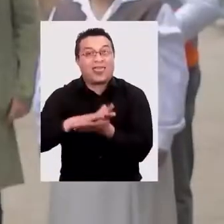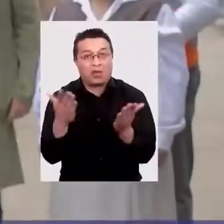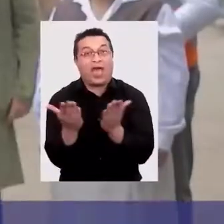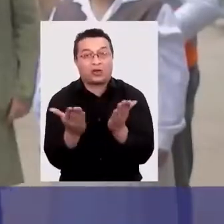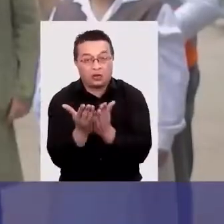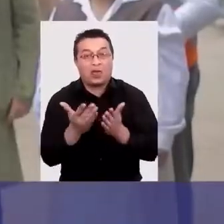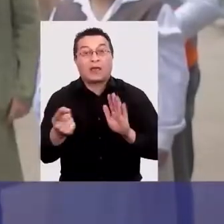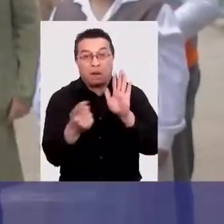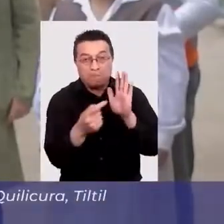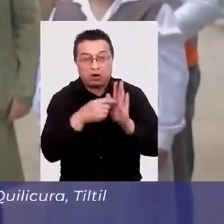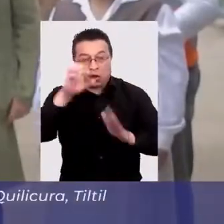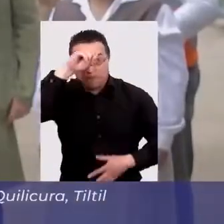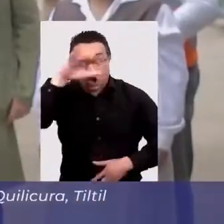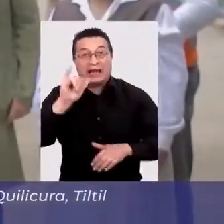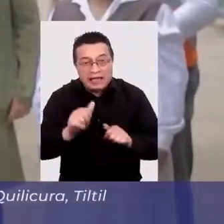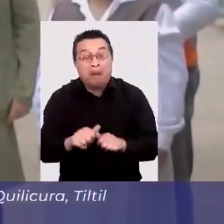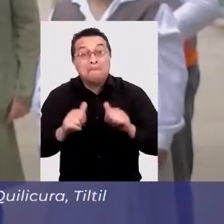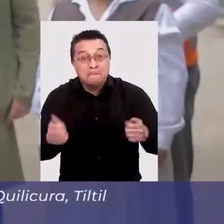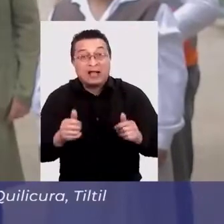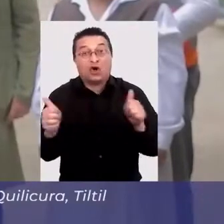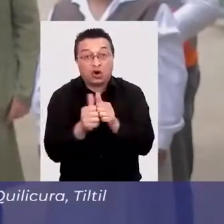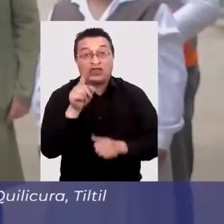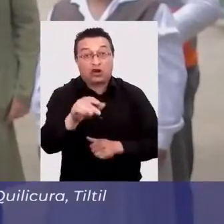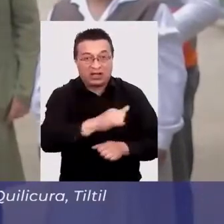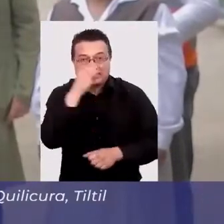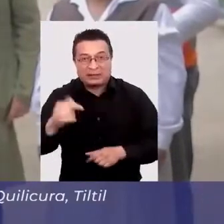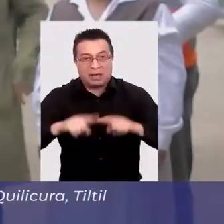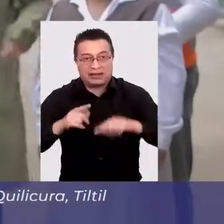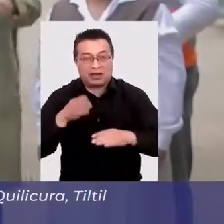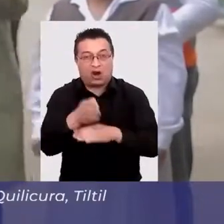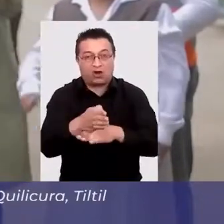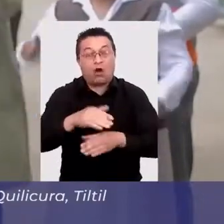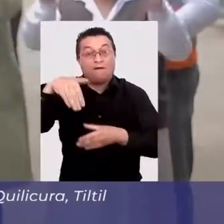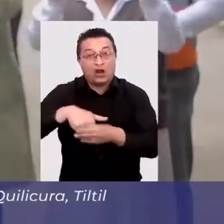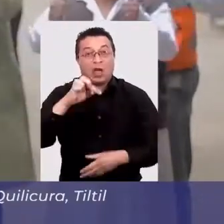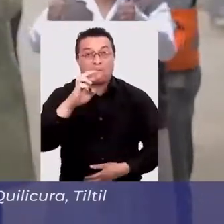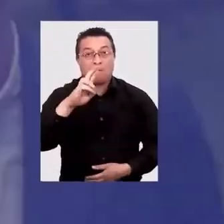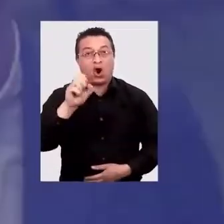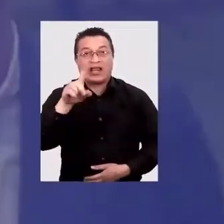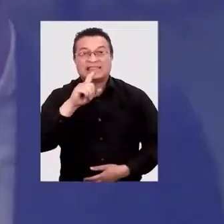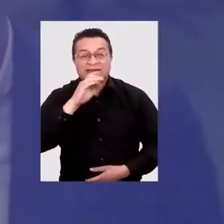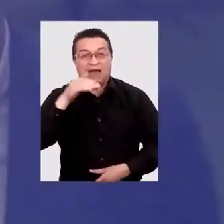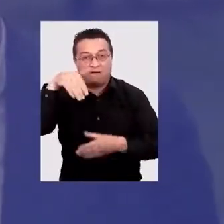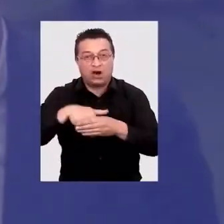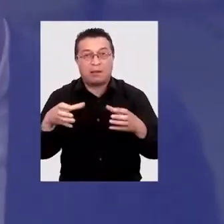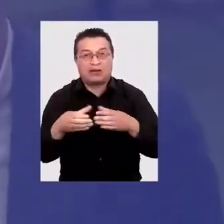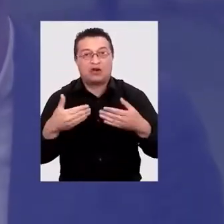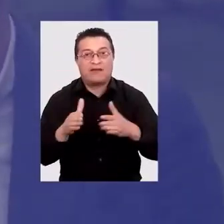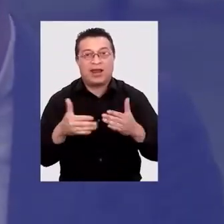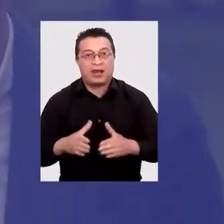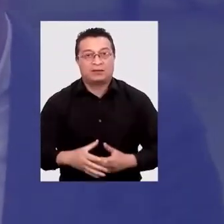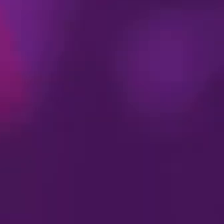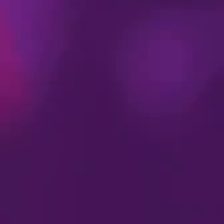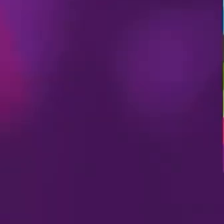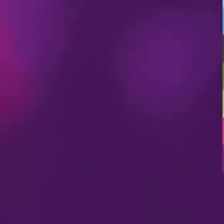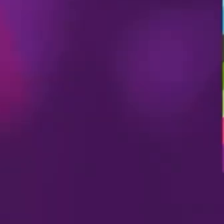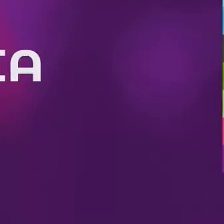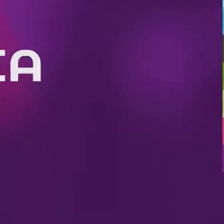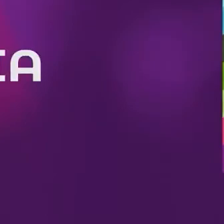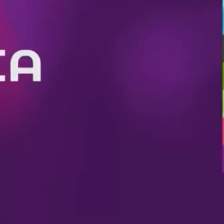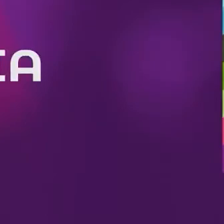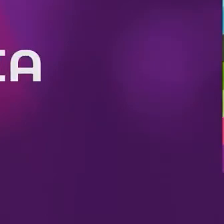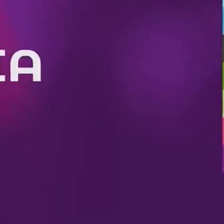Con la condonación de las deudas estudiantiles, el royalty minero y mucho más, contigo, siempre en terreno. Vota progresista, vota liberal.